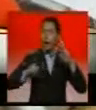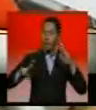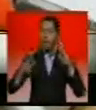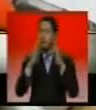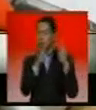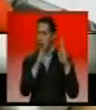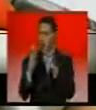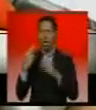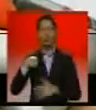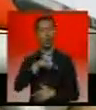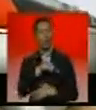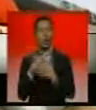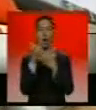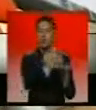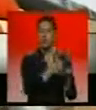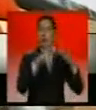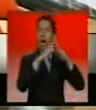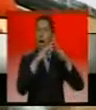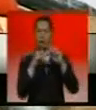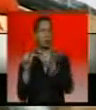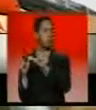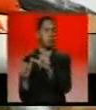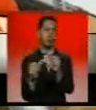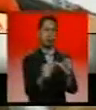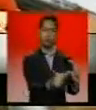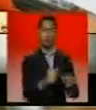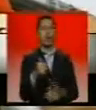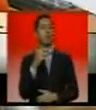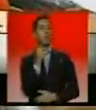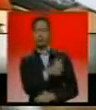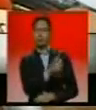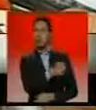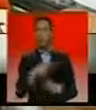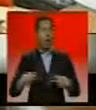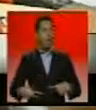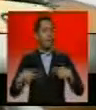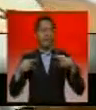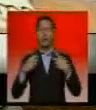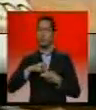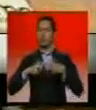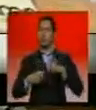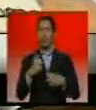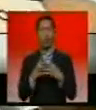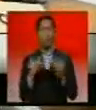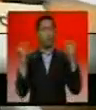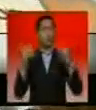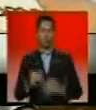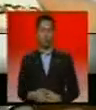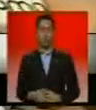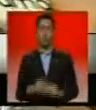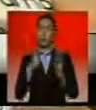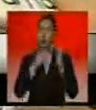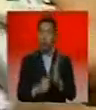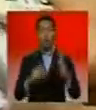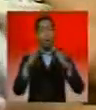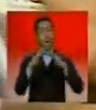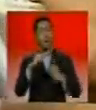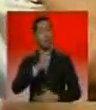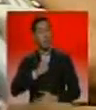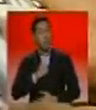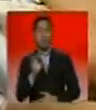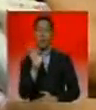Falta mucho por hacer, pero se lo está haciendo bien. Planificación. ¿Qué es lo que nosotros estamos dando? Soluciones de vida, soluciones habitacionales, no soluciones